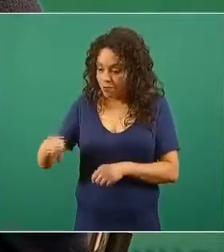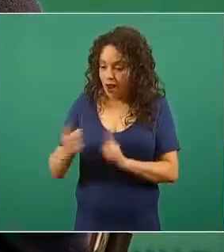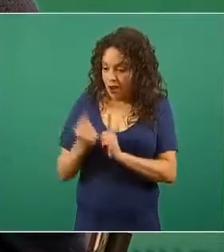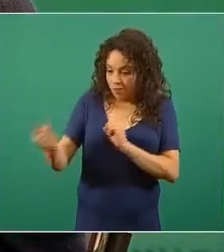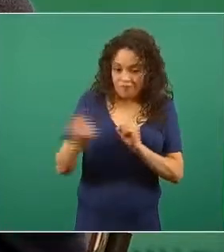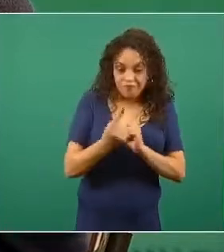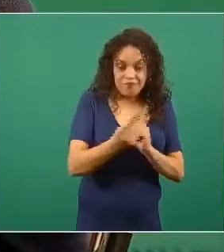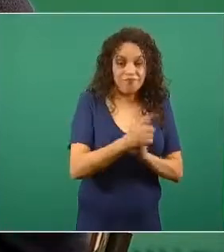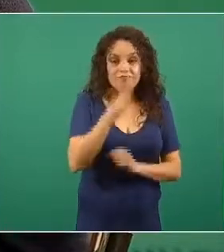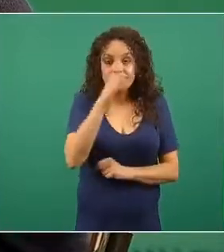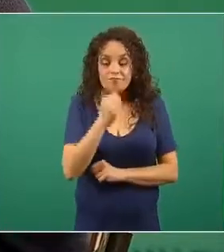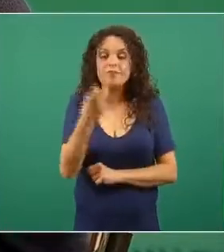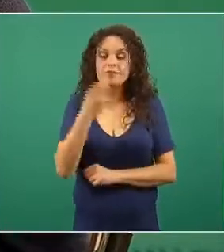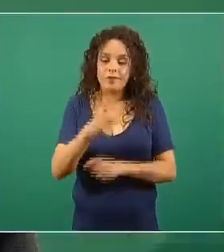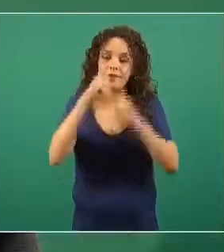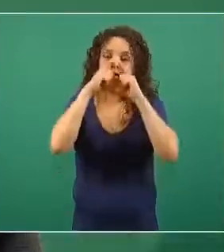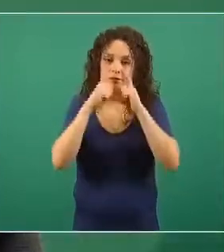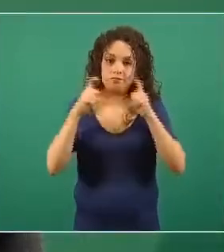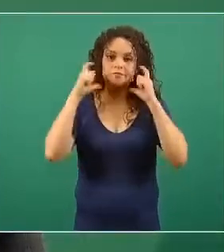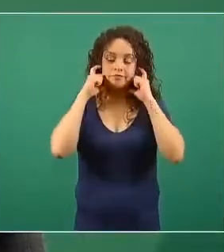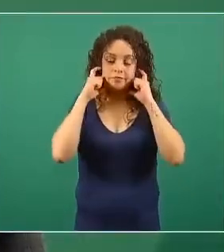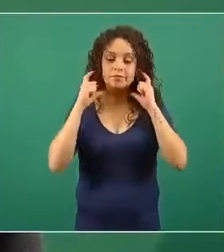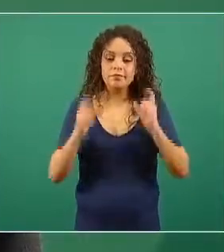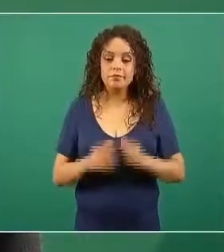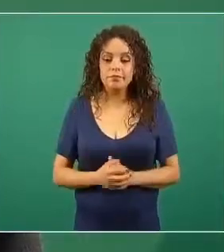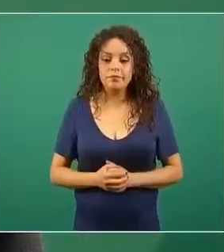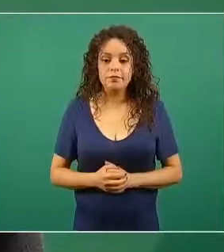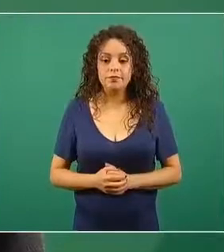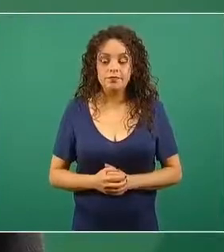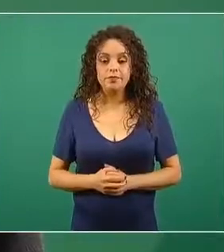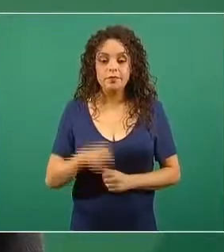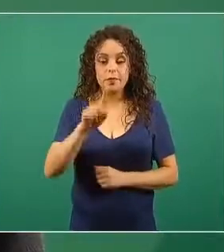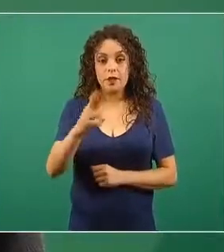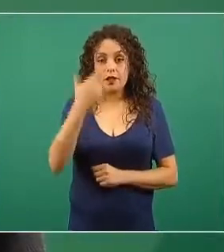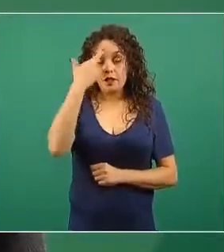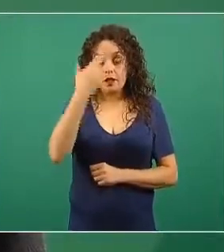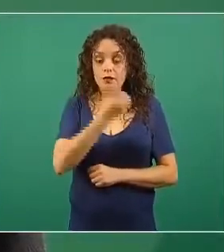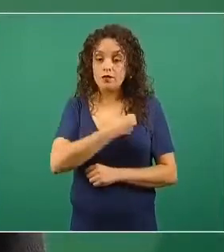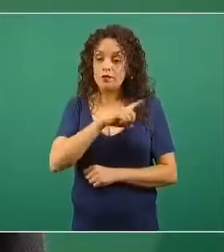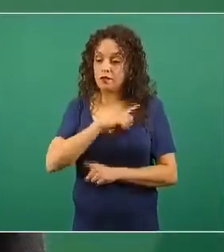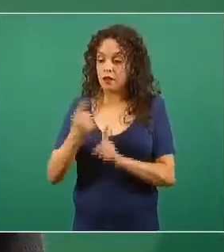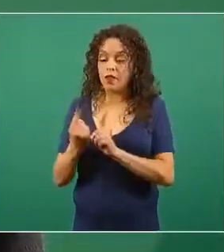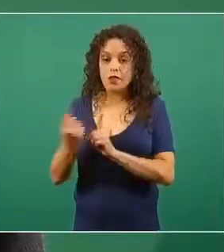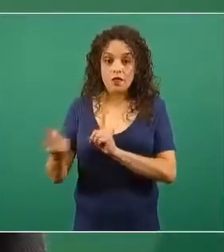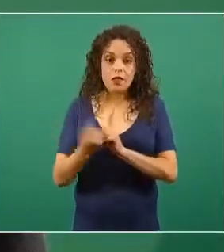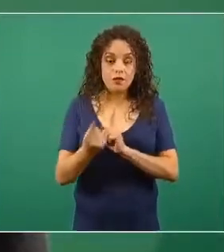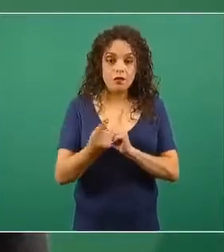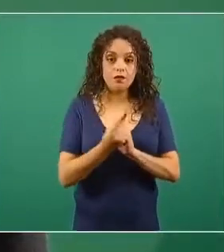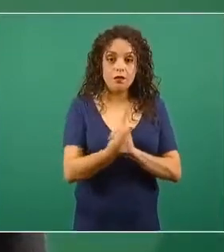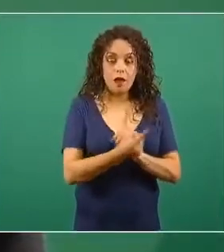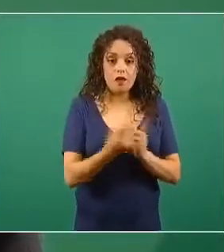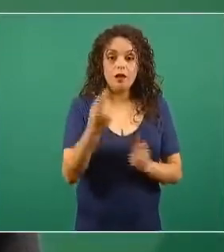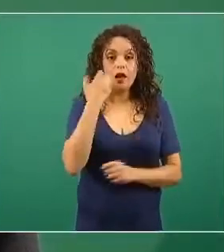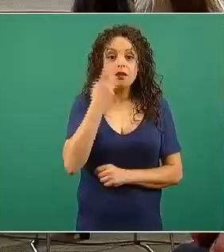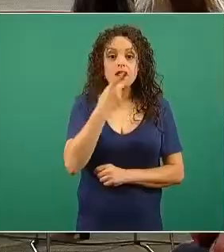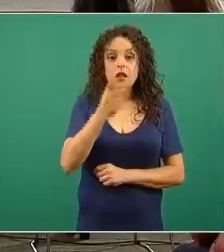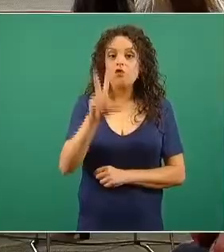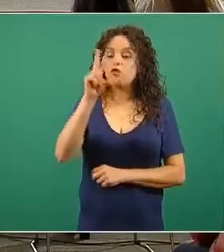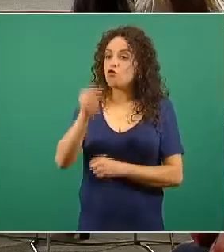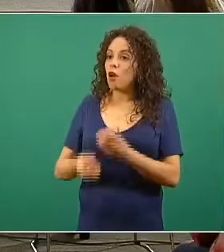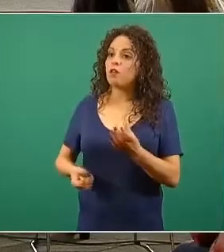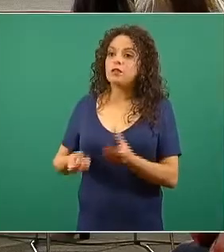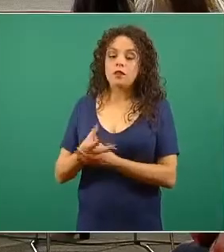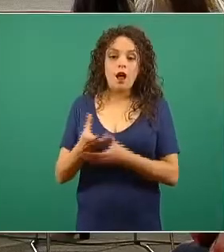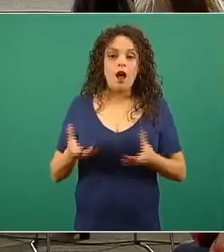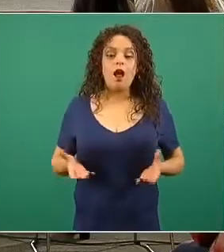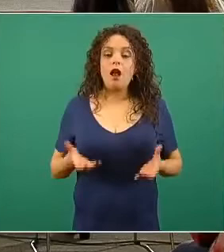la principal intervención, recordando que la sana distancia incluye el hecho de no salir al espacio público si